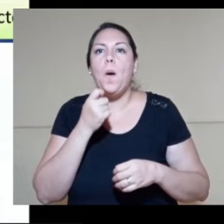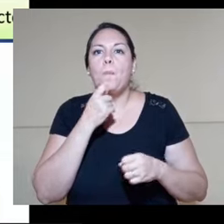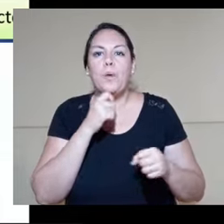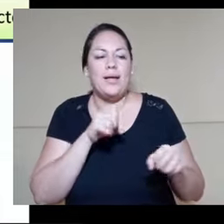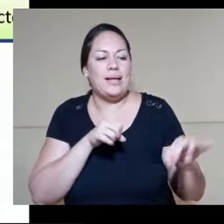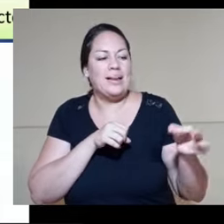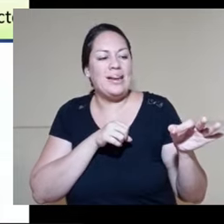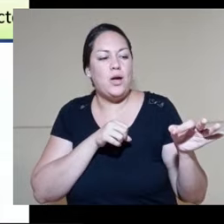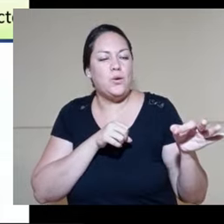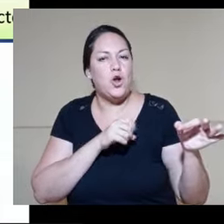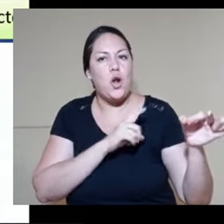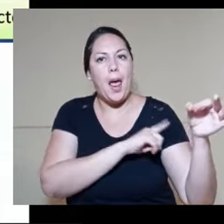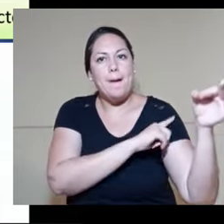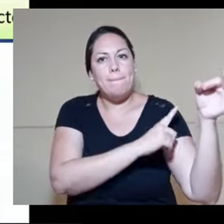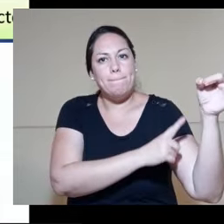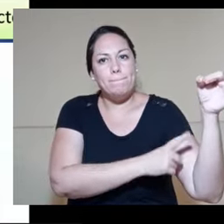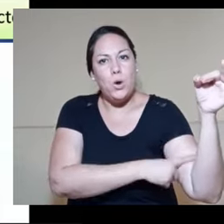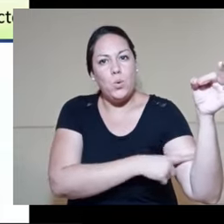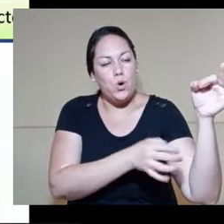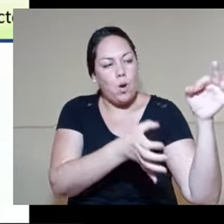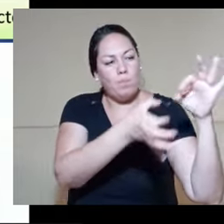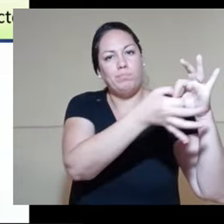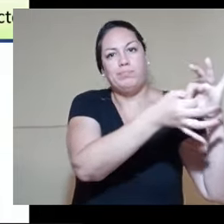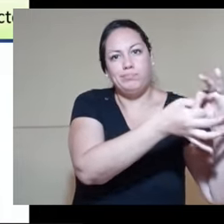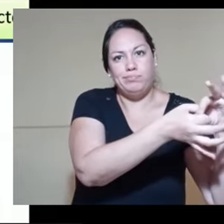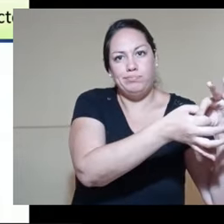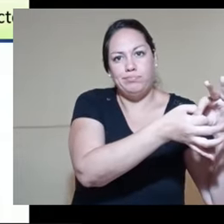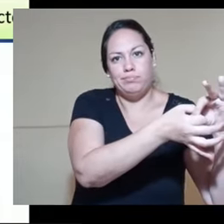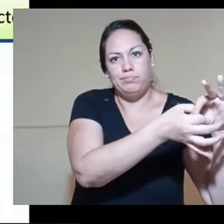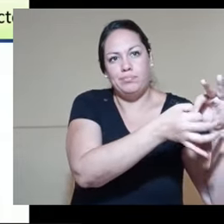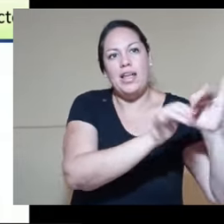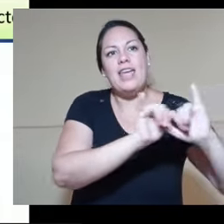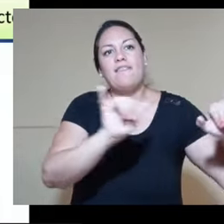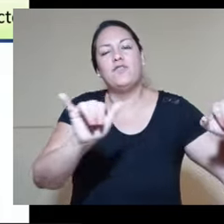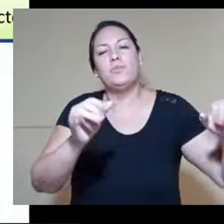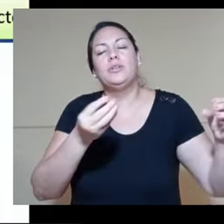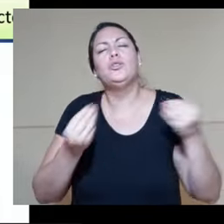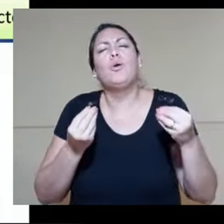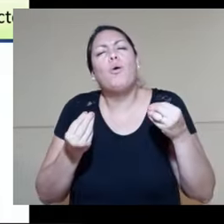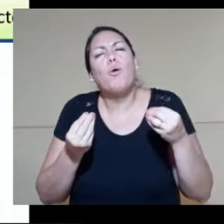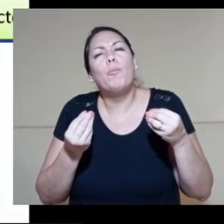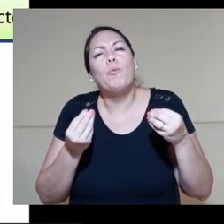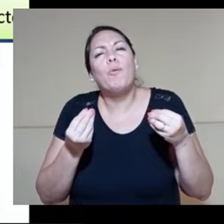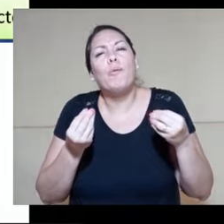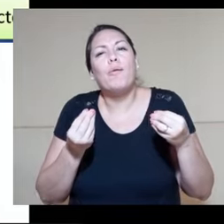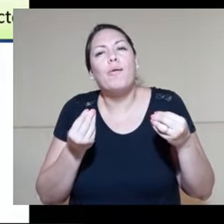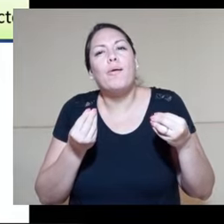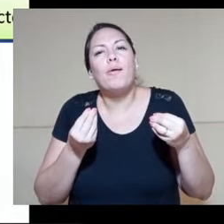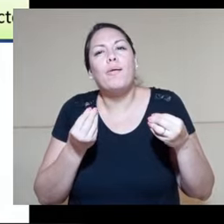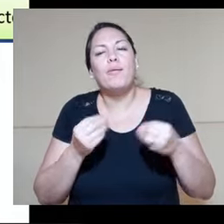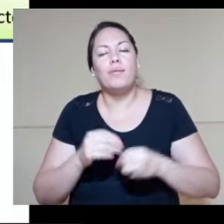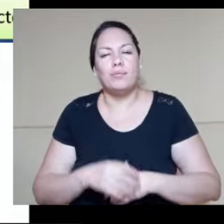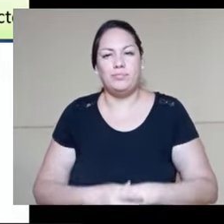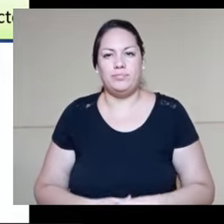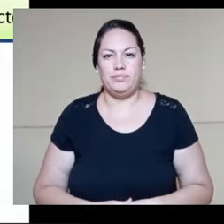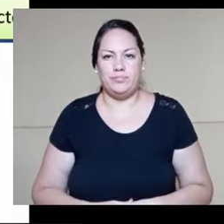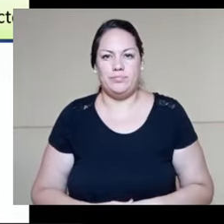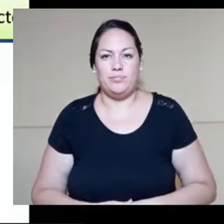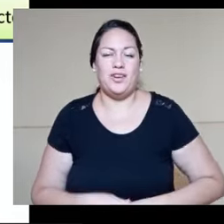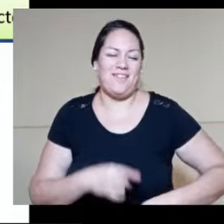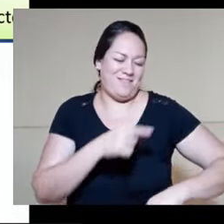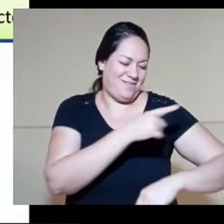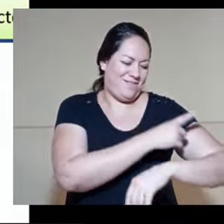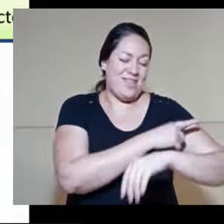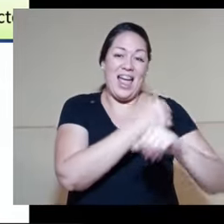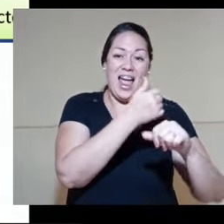La neurona se puede unir con un músculo, que es lo que nos pasa para podernos mover. ¿Cómo recibimos información muscular? ¿Cómo